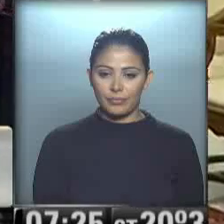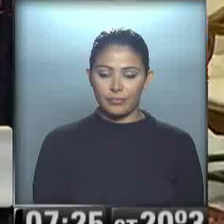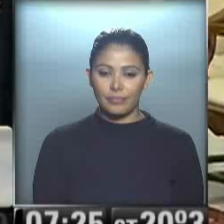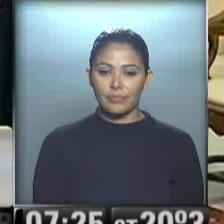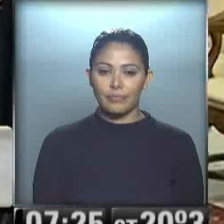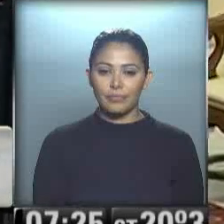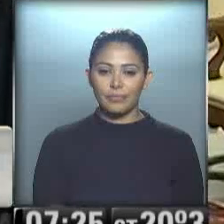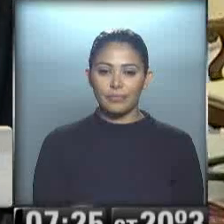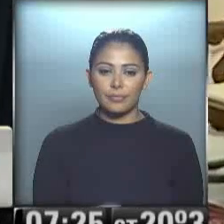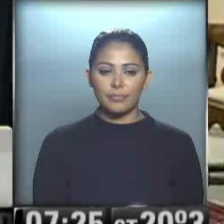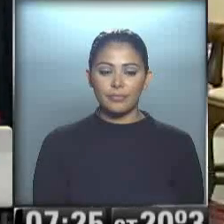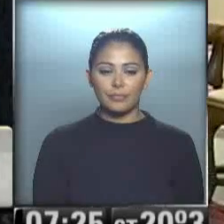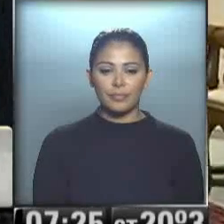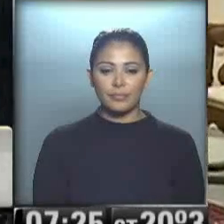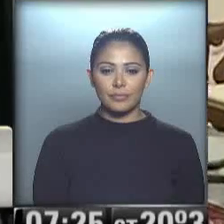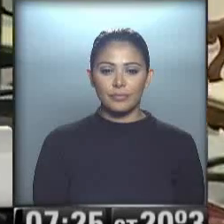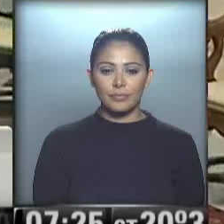cons la